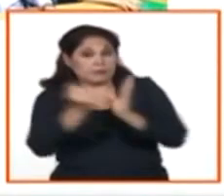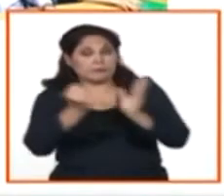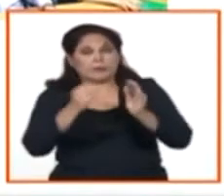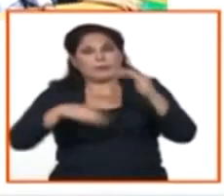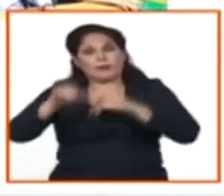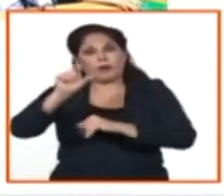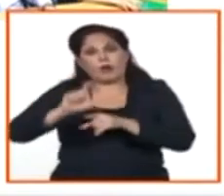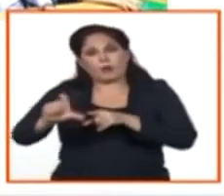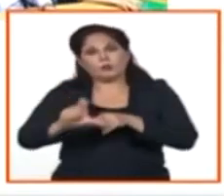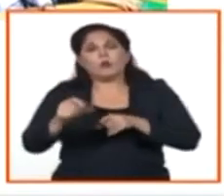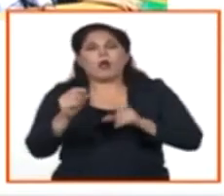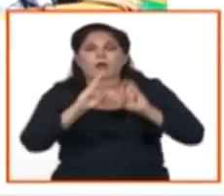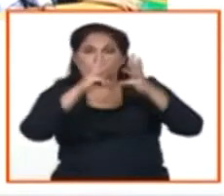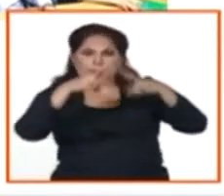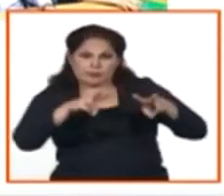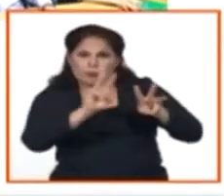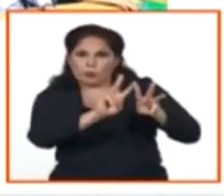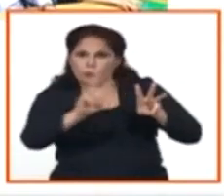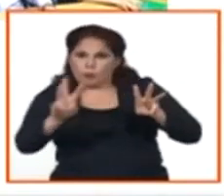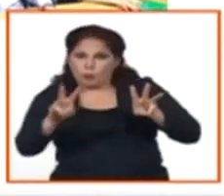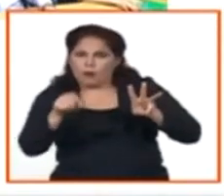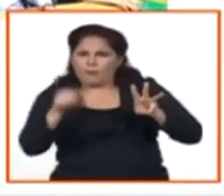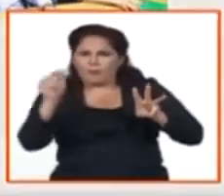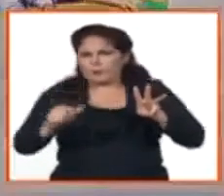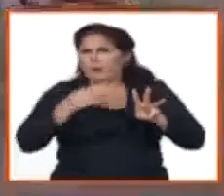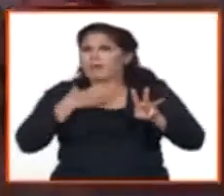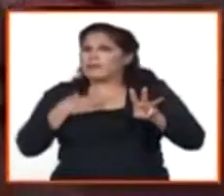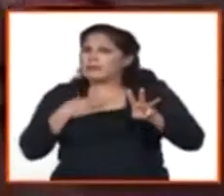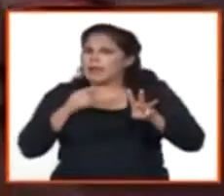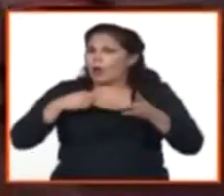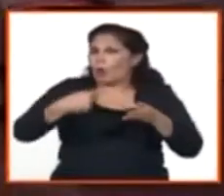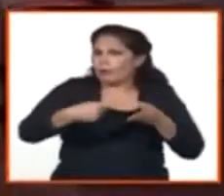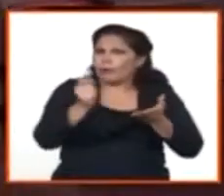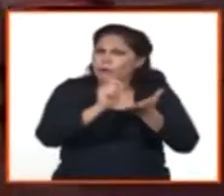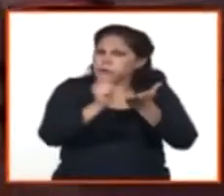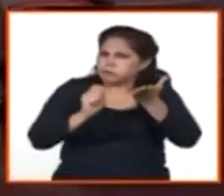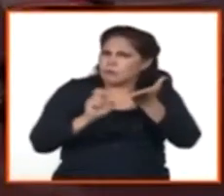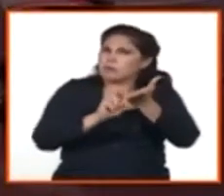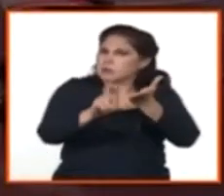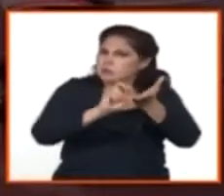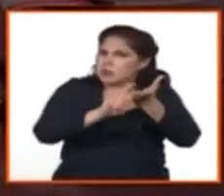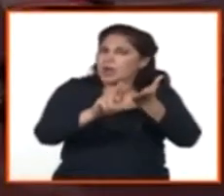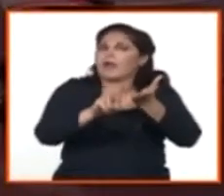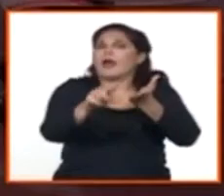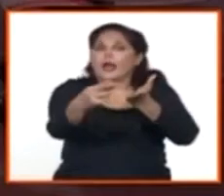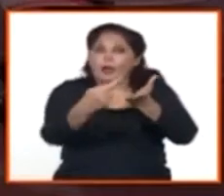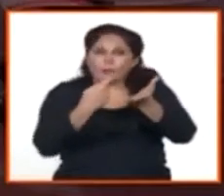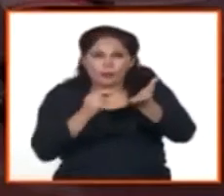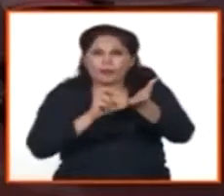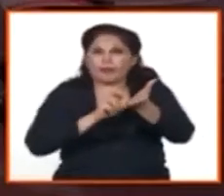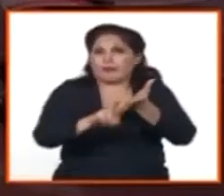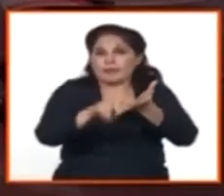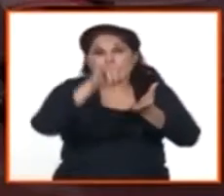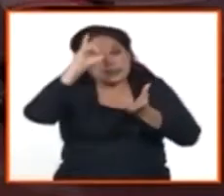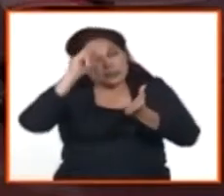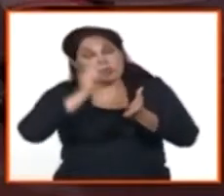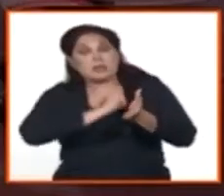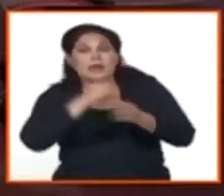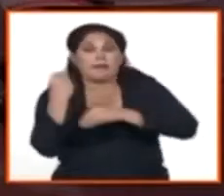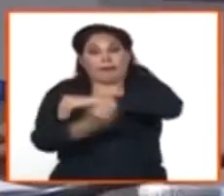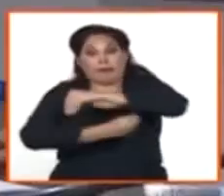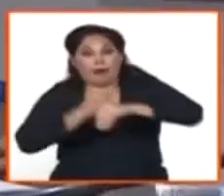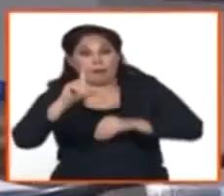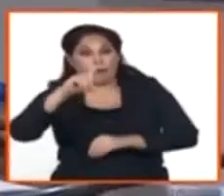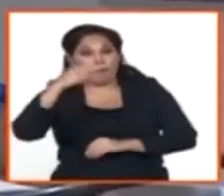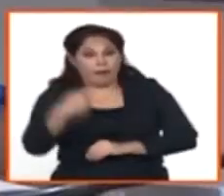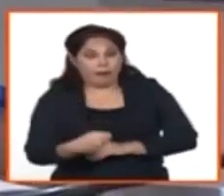Agricultura, para que las personas que lo desearan vertieran sus consideraciones, pudieran decir si querían una modificación,